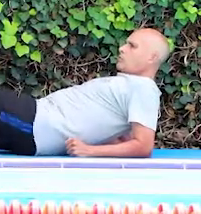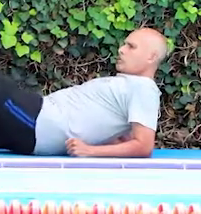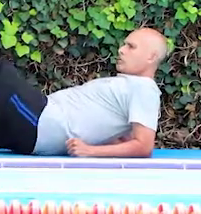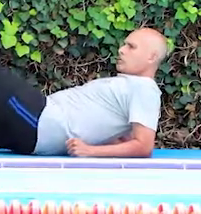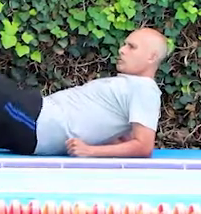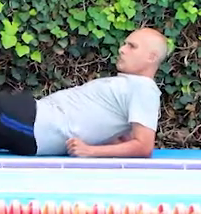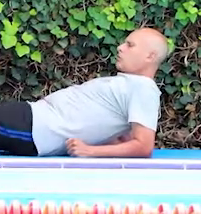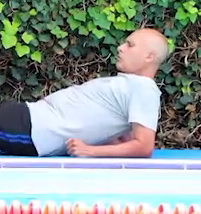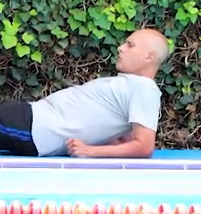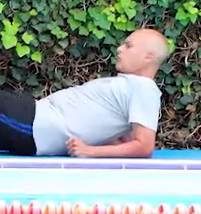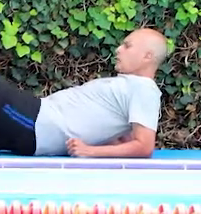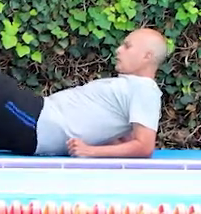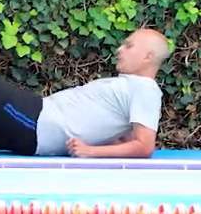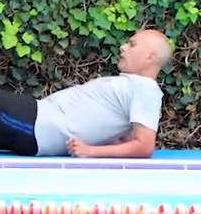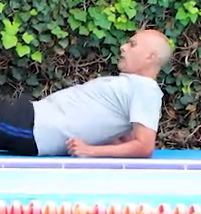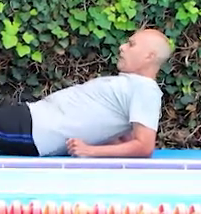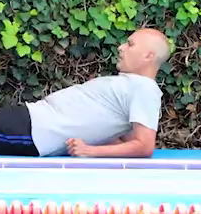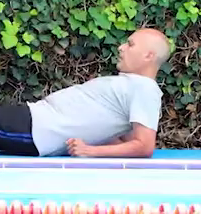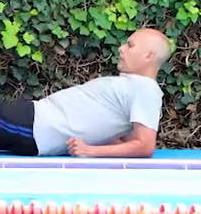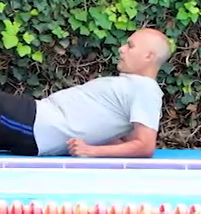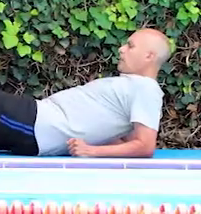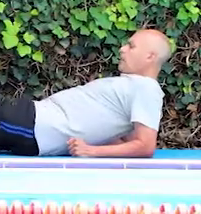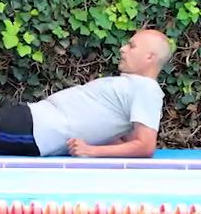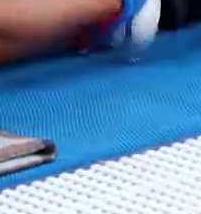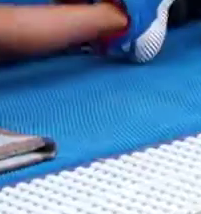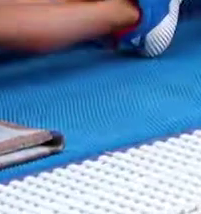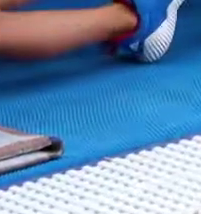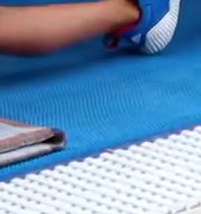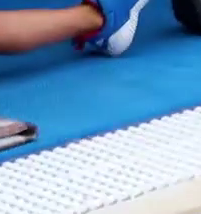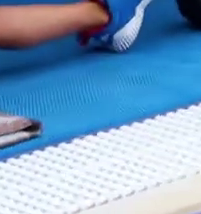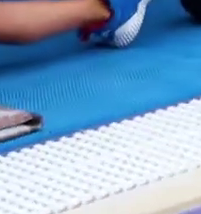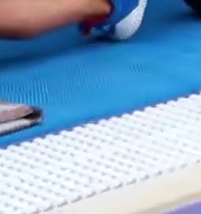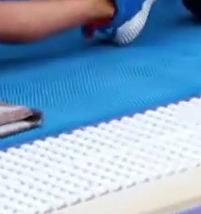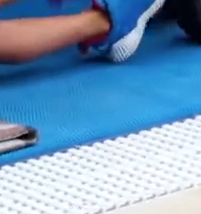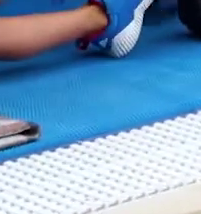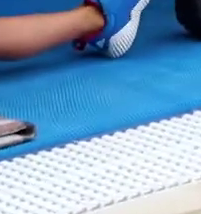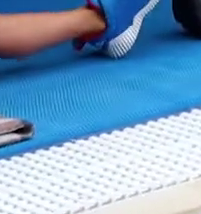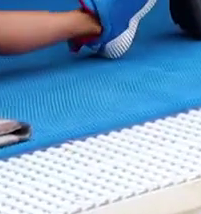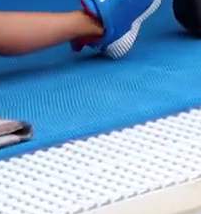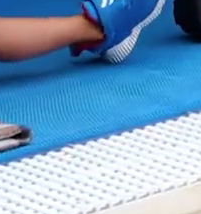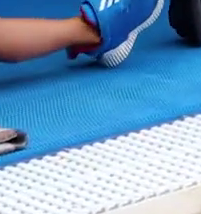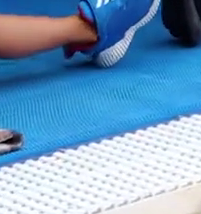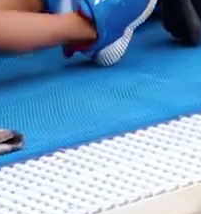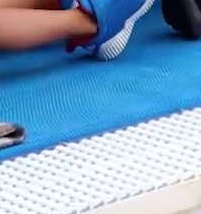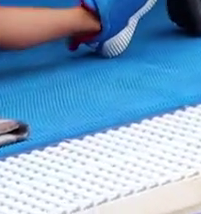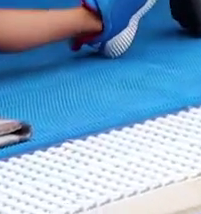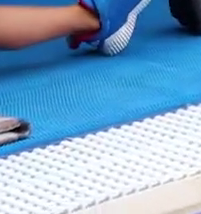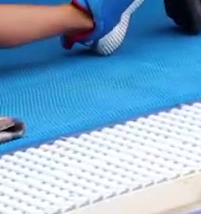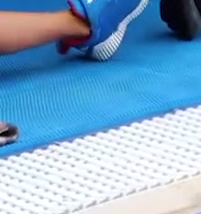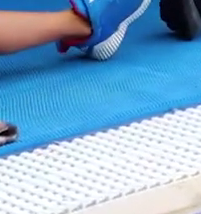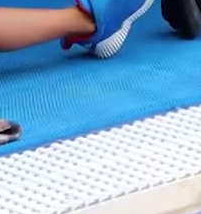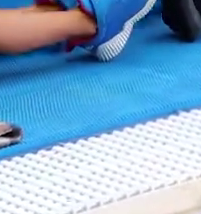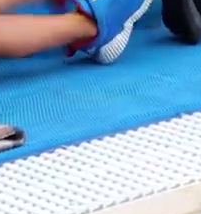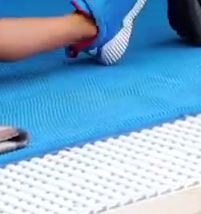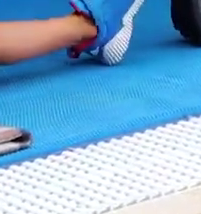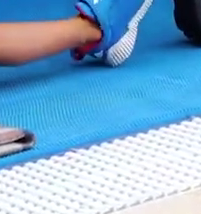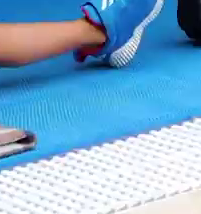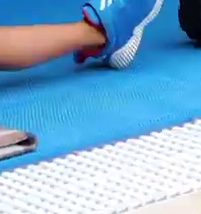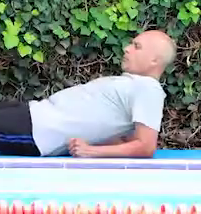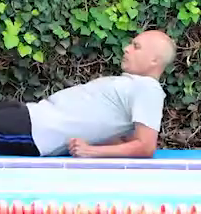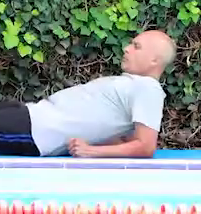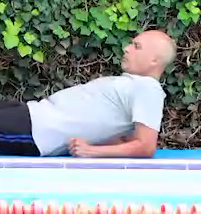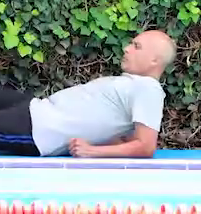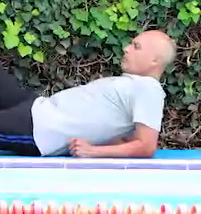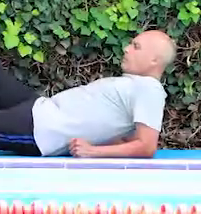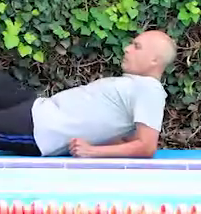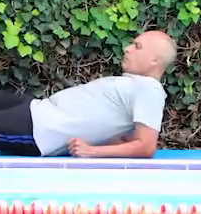4, 5, 6. Ahora la otra pierna. 1, 2. Muy bien. Estírala muy bien.